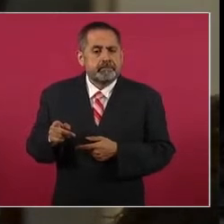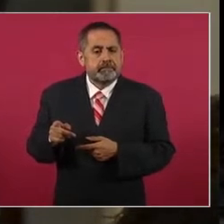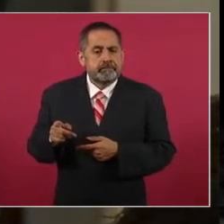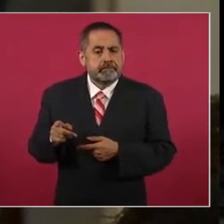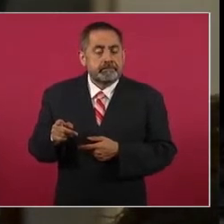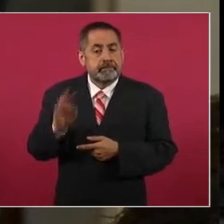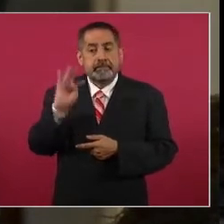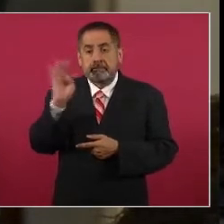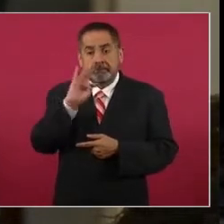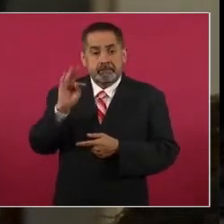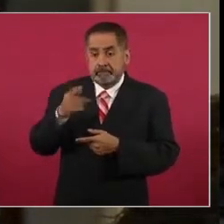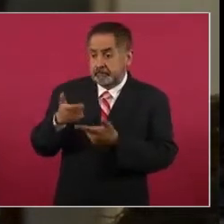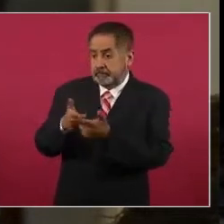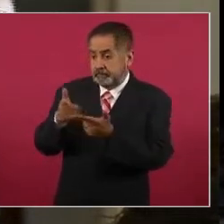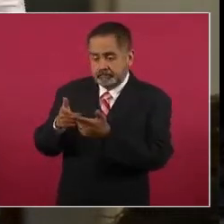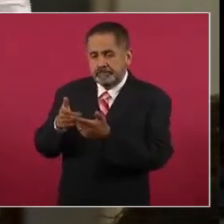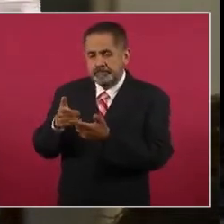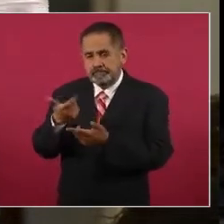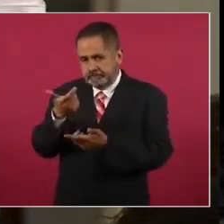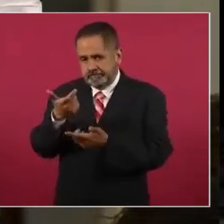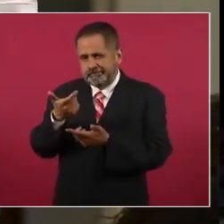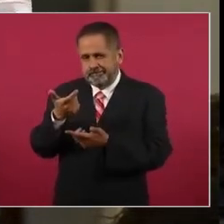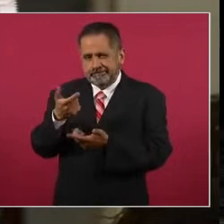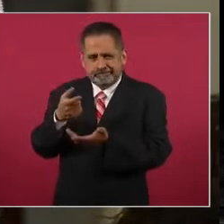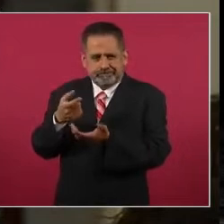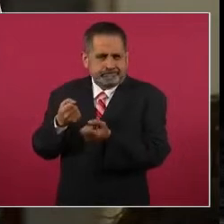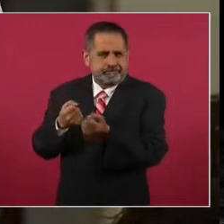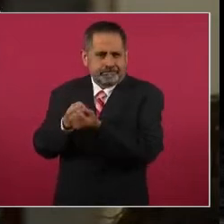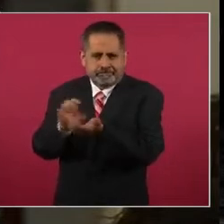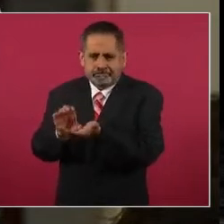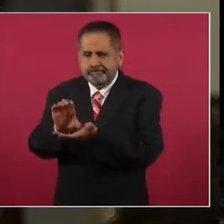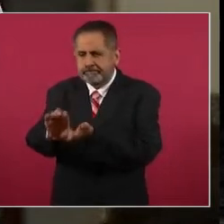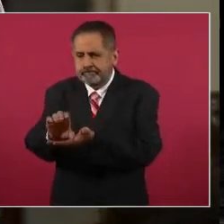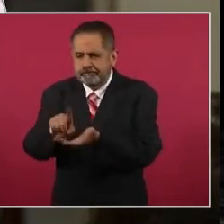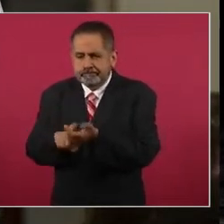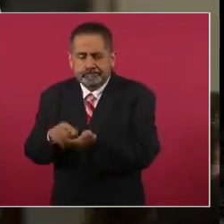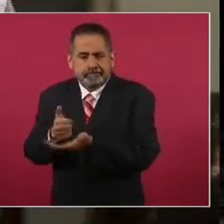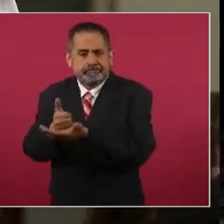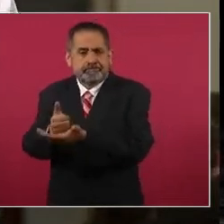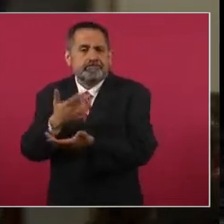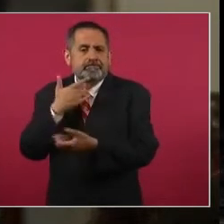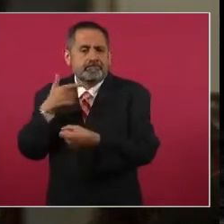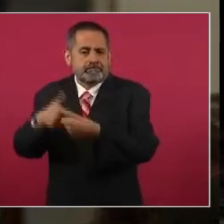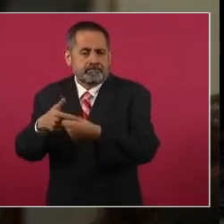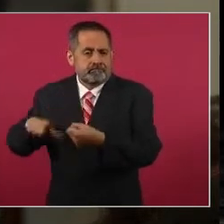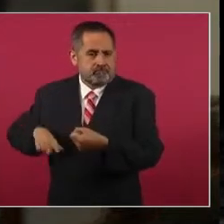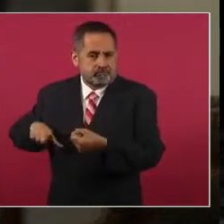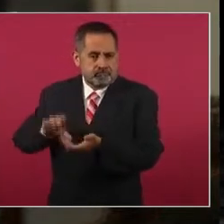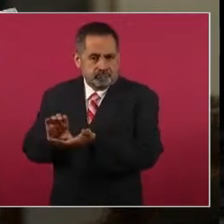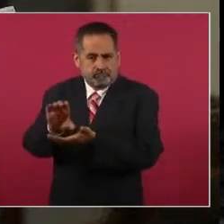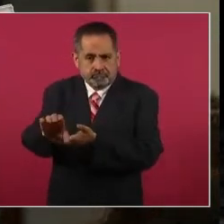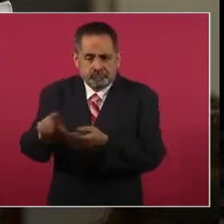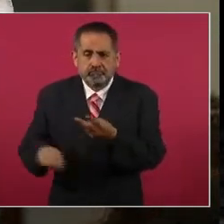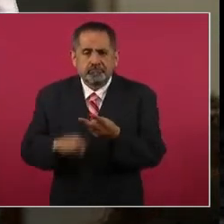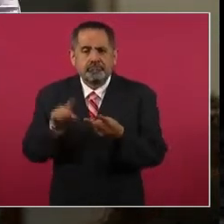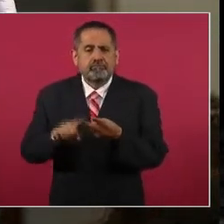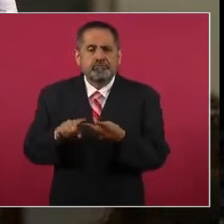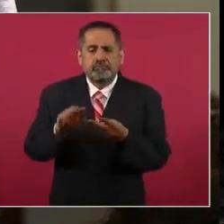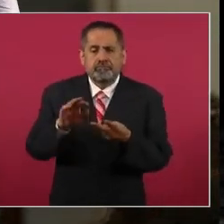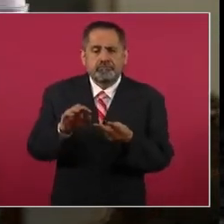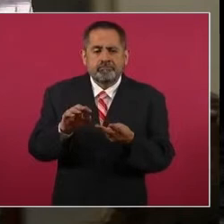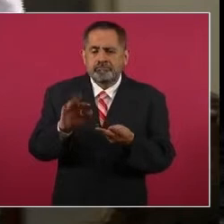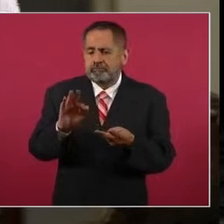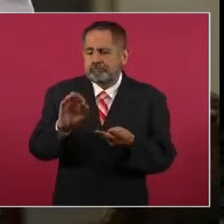tuviera este subsidio a las gasolinas y no soles el subsidio a las gasolinas en los fertilizantes también se están